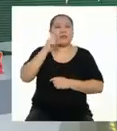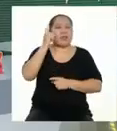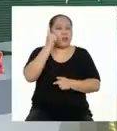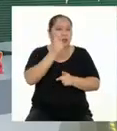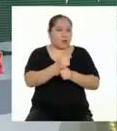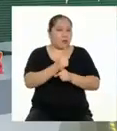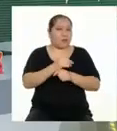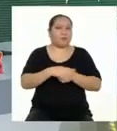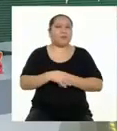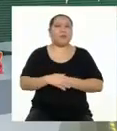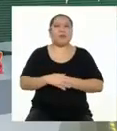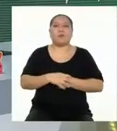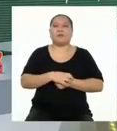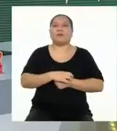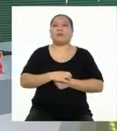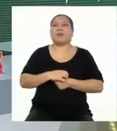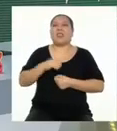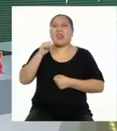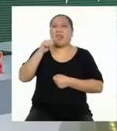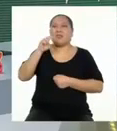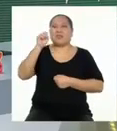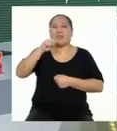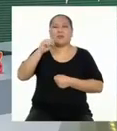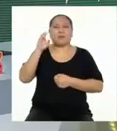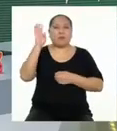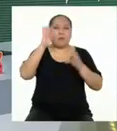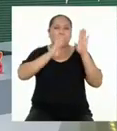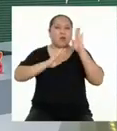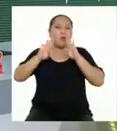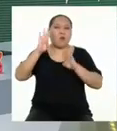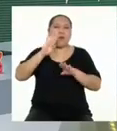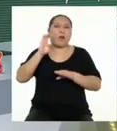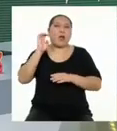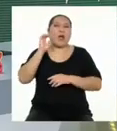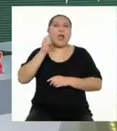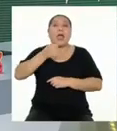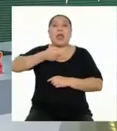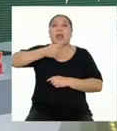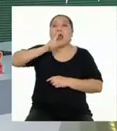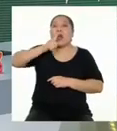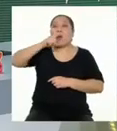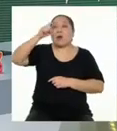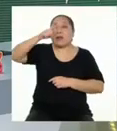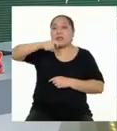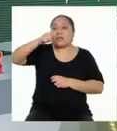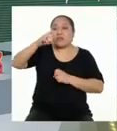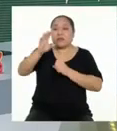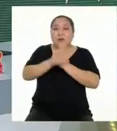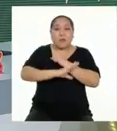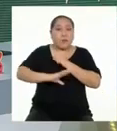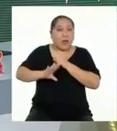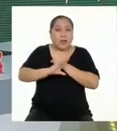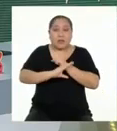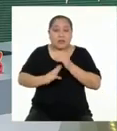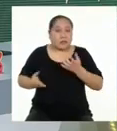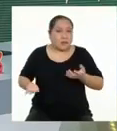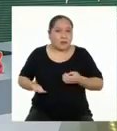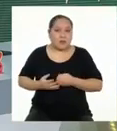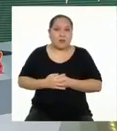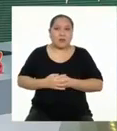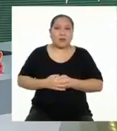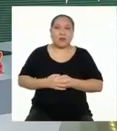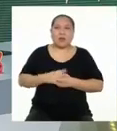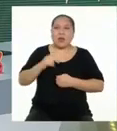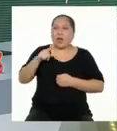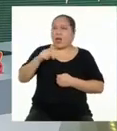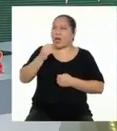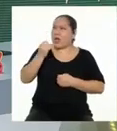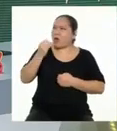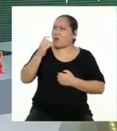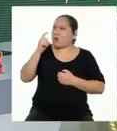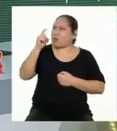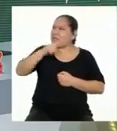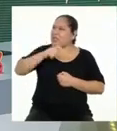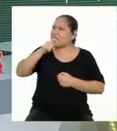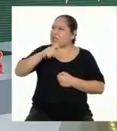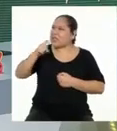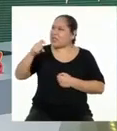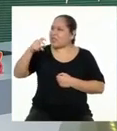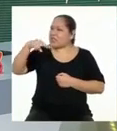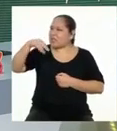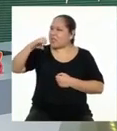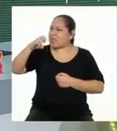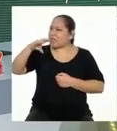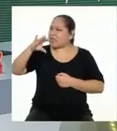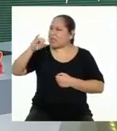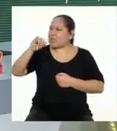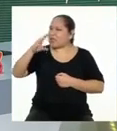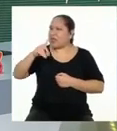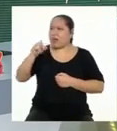Exacto. Pucha, eso sí me preocupa. El agua es una necesidad básica. Hay cosas que se llaman necesidades, pero que no